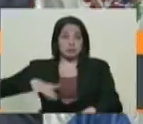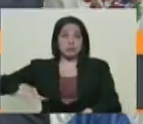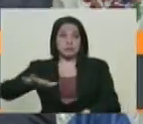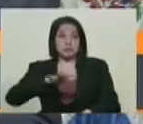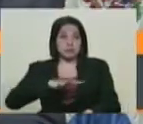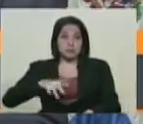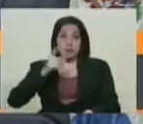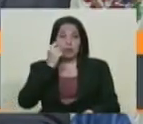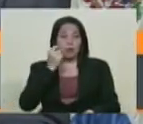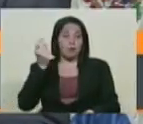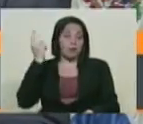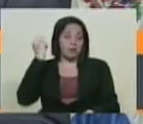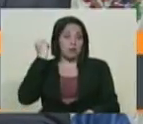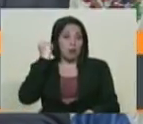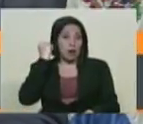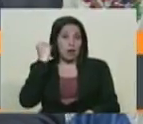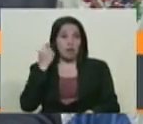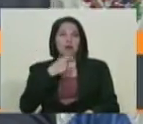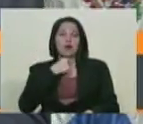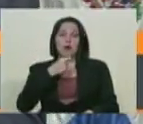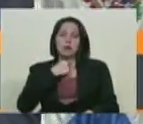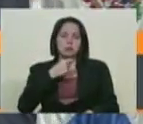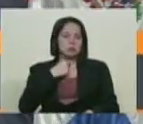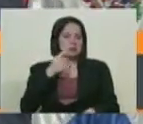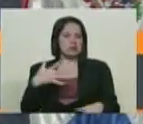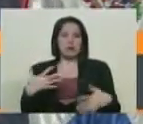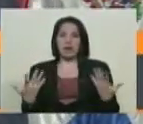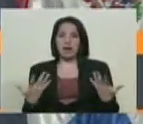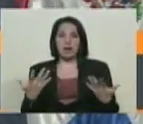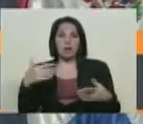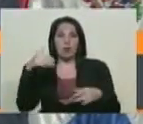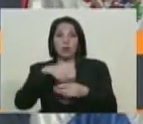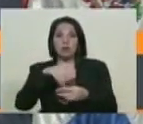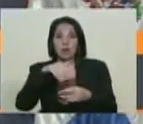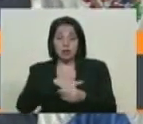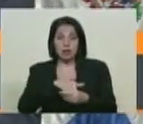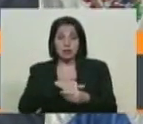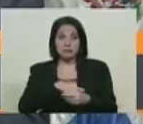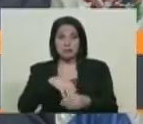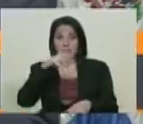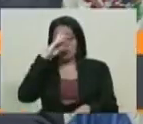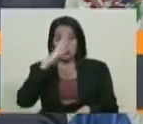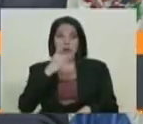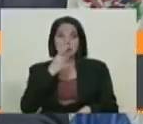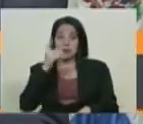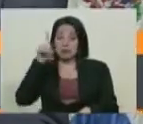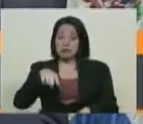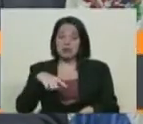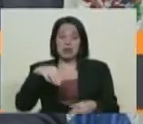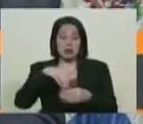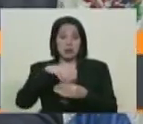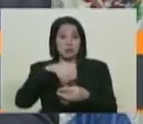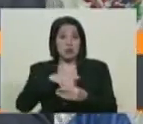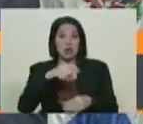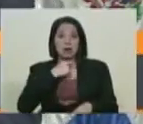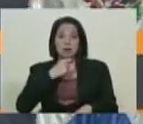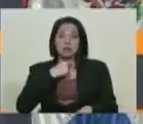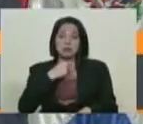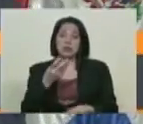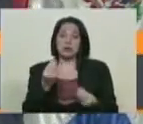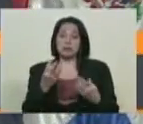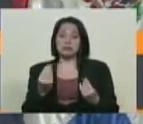venezolanas y a los venezolanos nos gusta votar. Entendemos que aquí a los dominicanos también. Pero a nosotros nos gusta